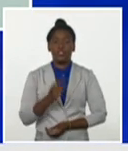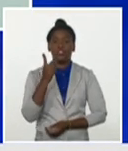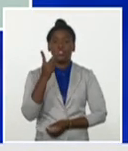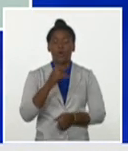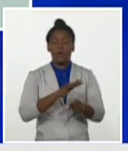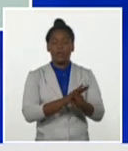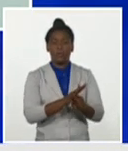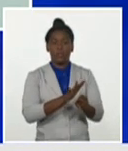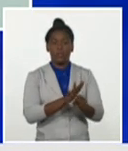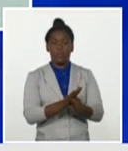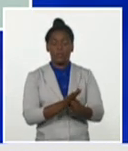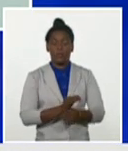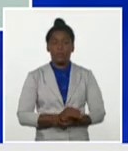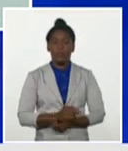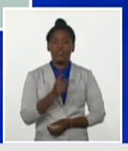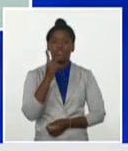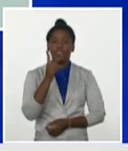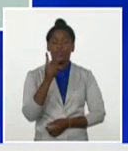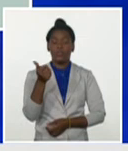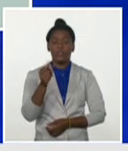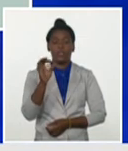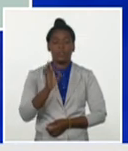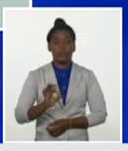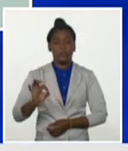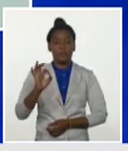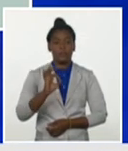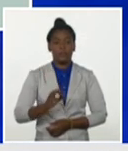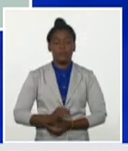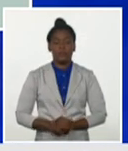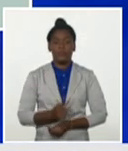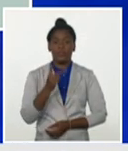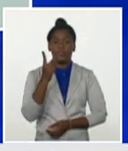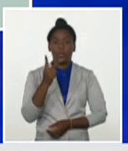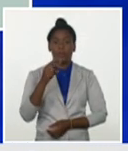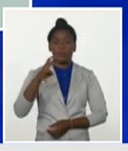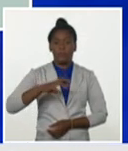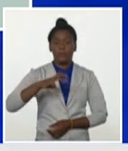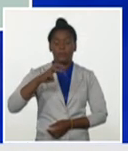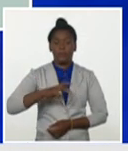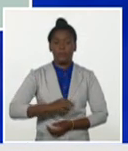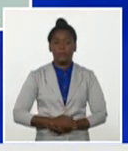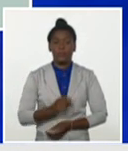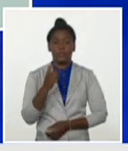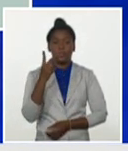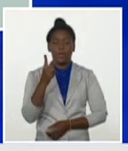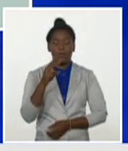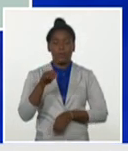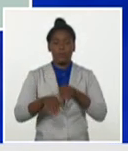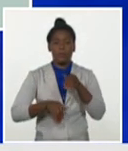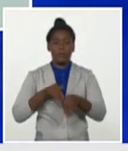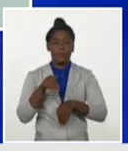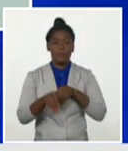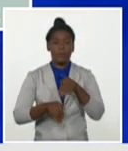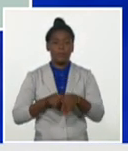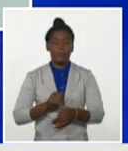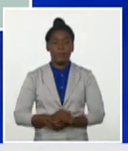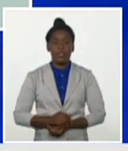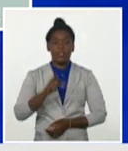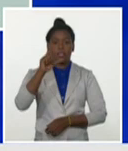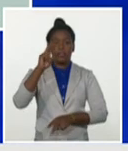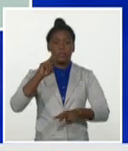Naranjo, 2 de 10 de octubre, 2 de Marianao, 2 de Playa, y de Centro